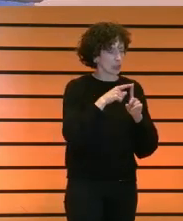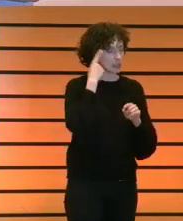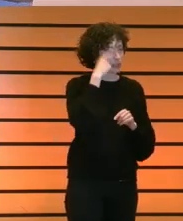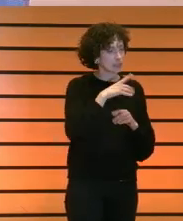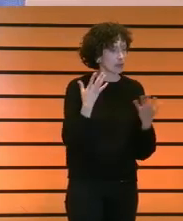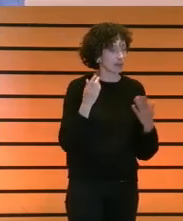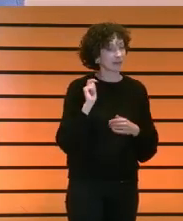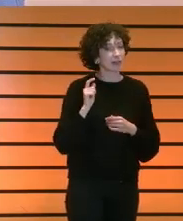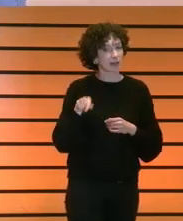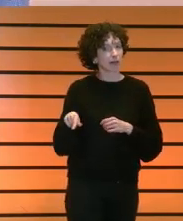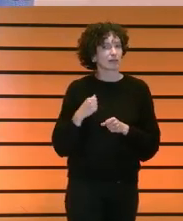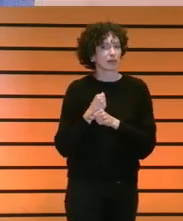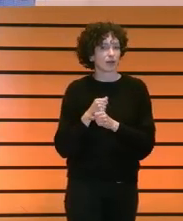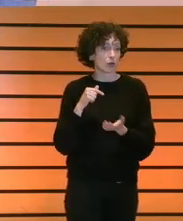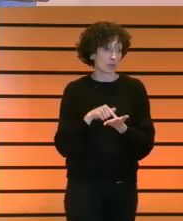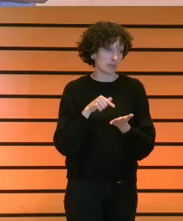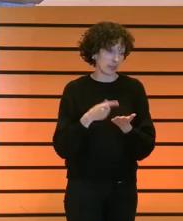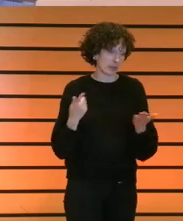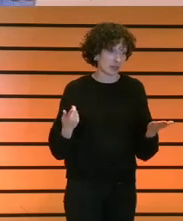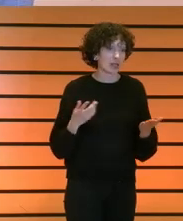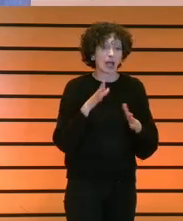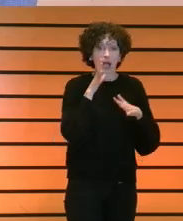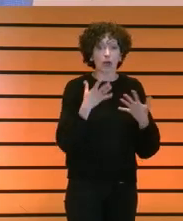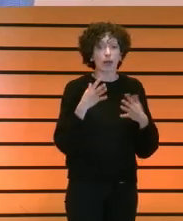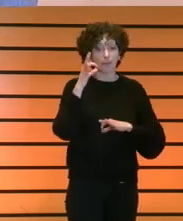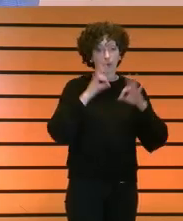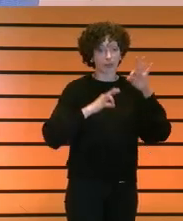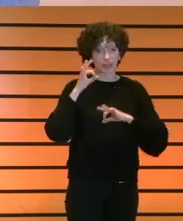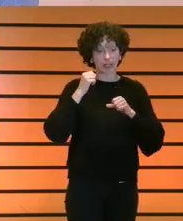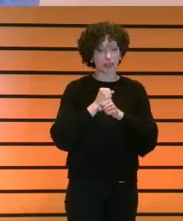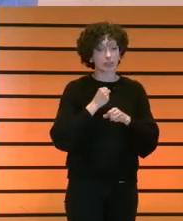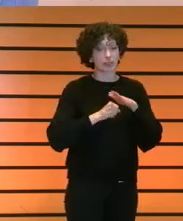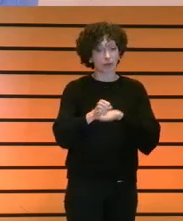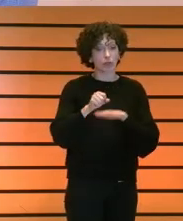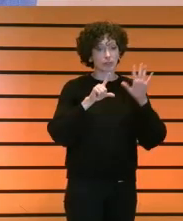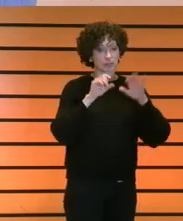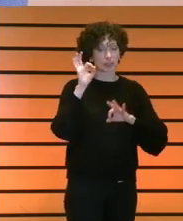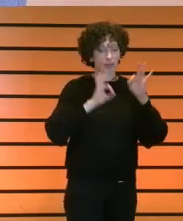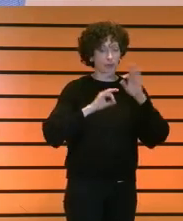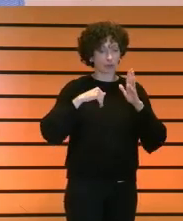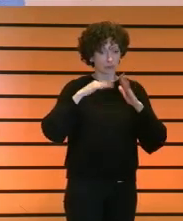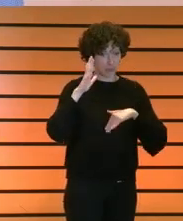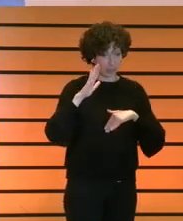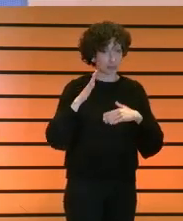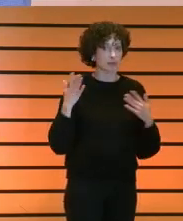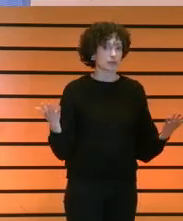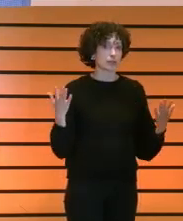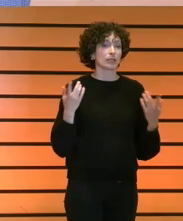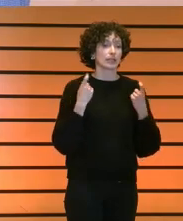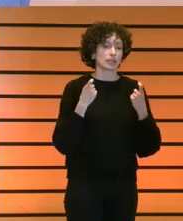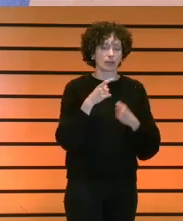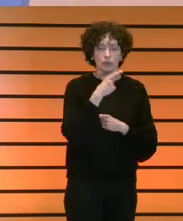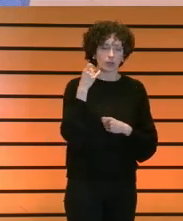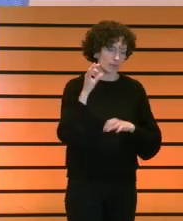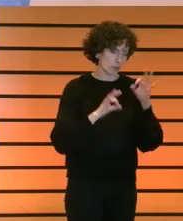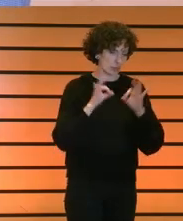¿no? Y por eso, pues bueno, estamos en tasas de inserción por encima del 60%, lógicamente hay que intentar llegar a ese